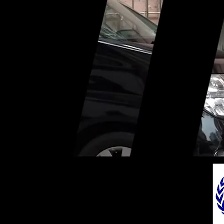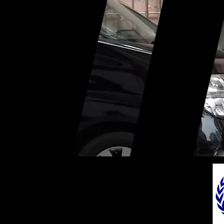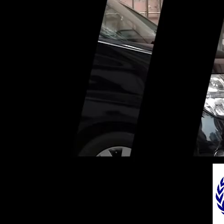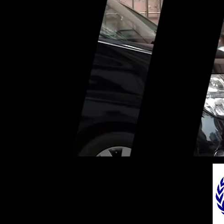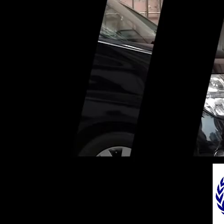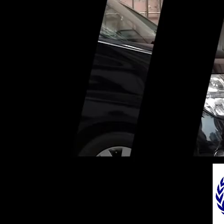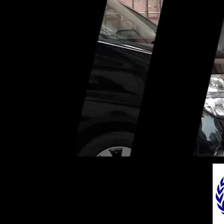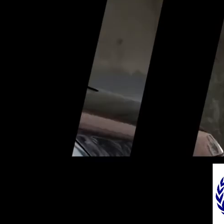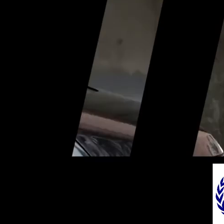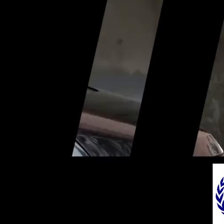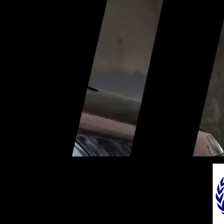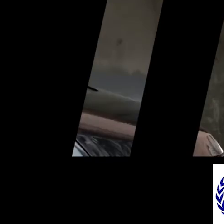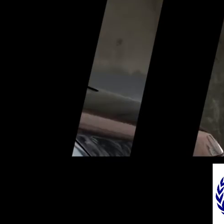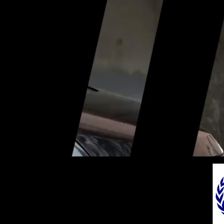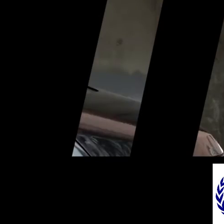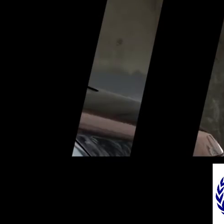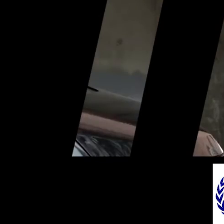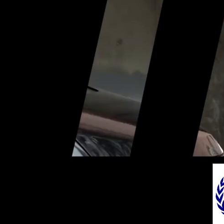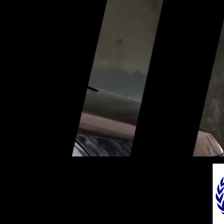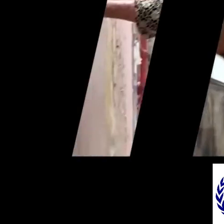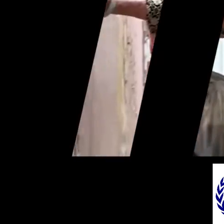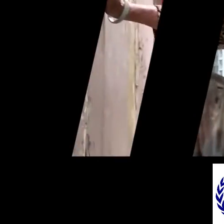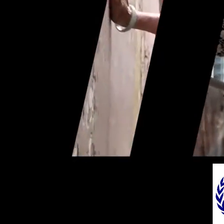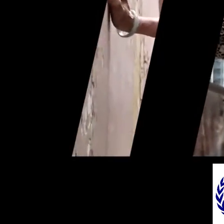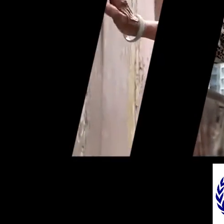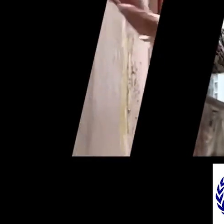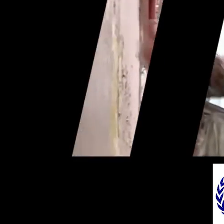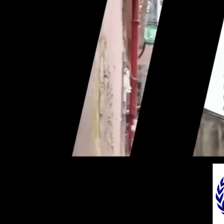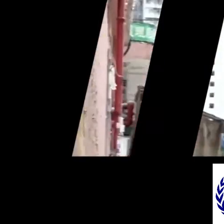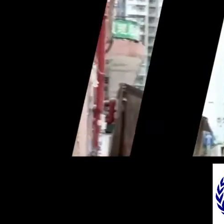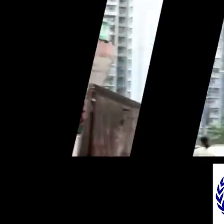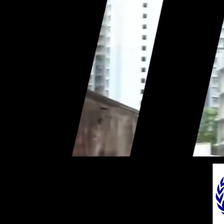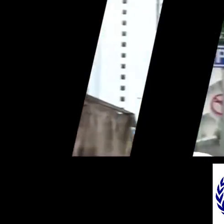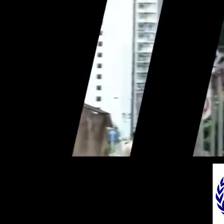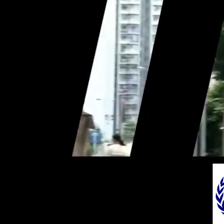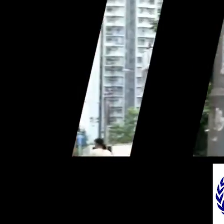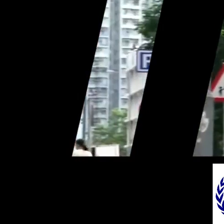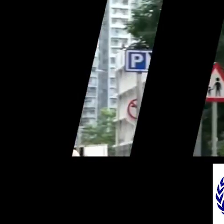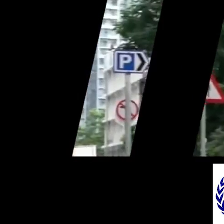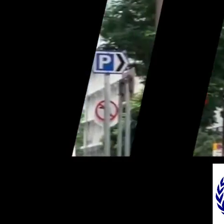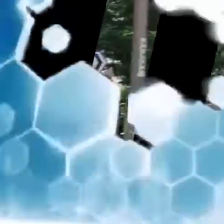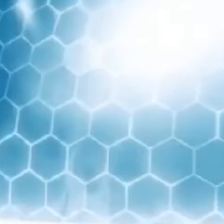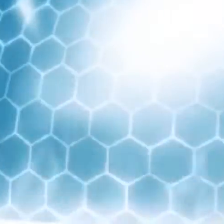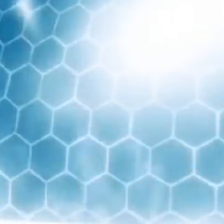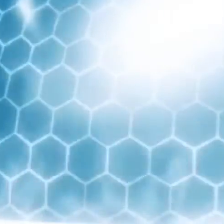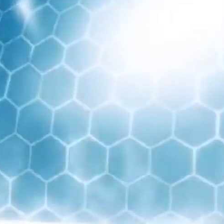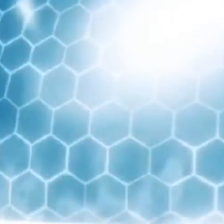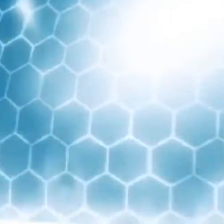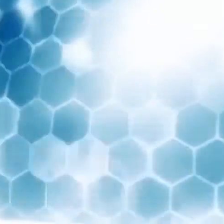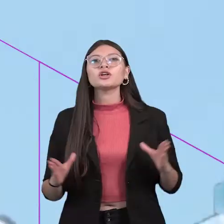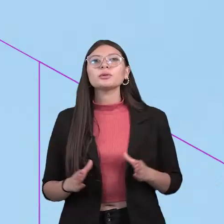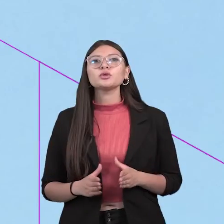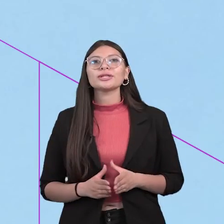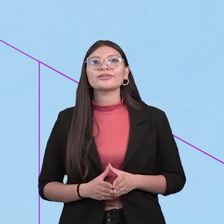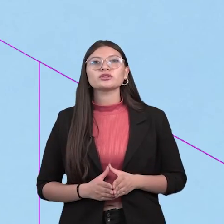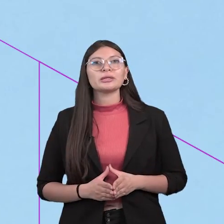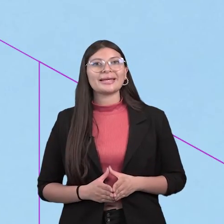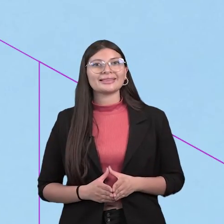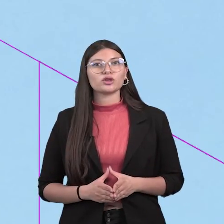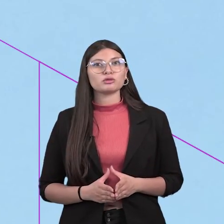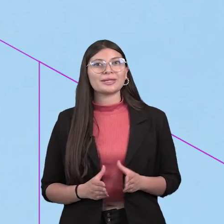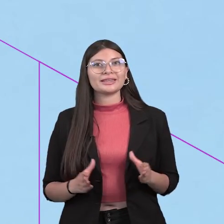importantes disparidades regionales, así como entre zonas urbanas y rurales y entre hombres y mujeres. El nuevo Informe